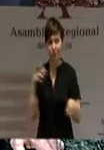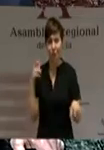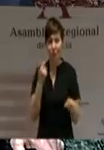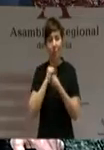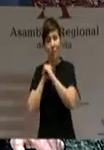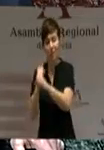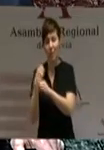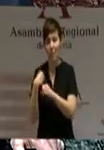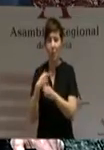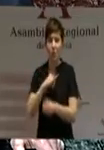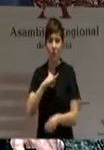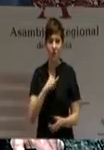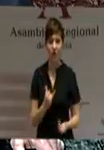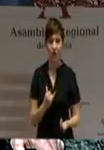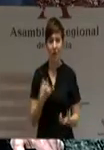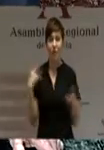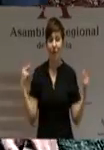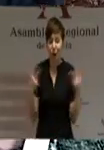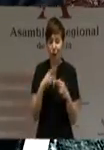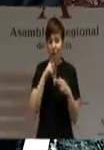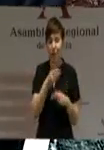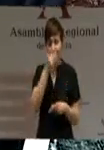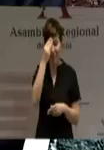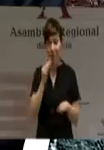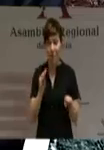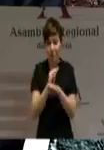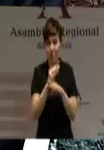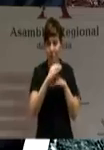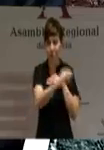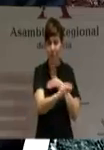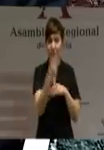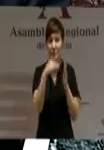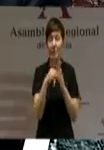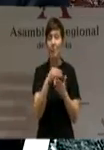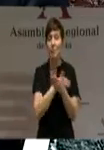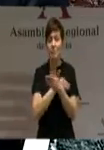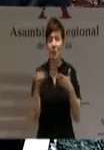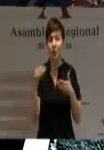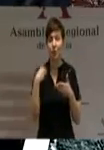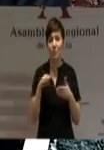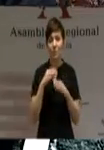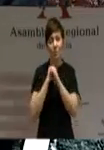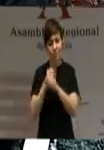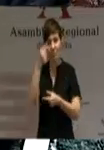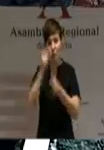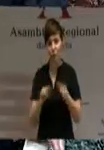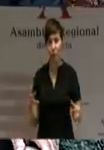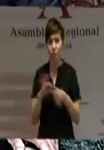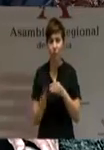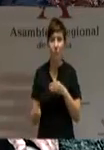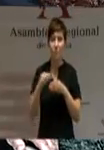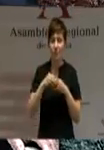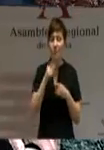esa inversión se va a producir es una broma, como lo son los 3.000 millones con cargo a nuestros presupuestos, por cierto, con